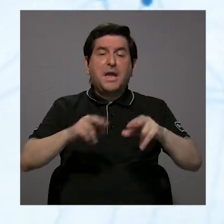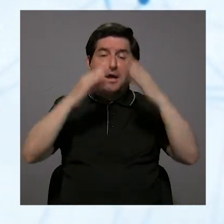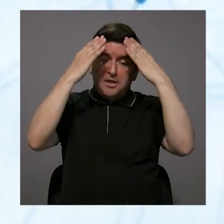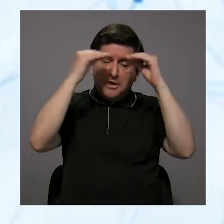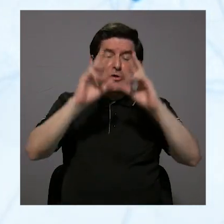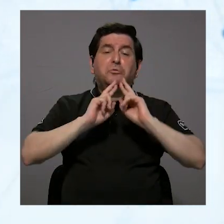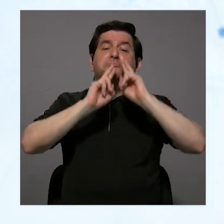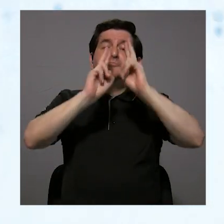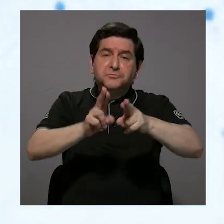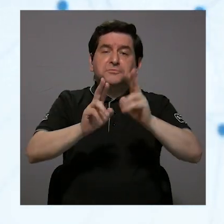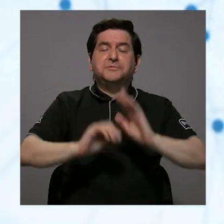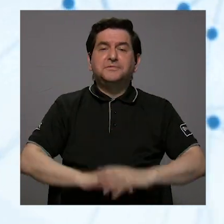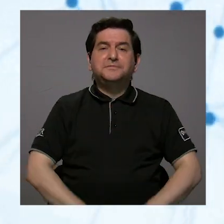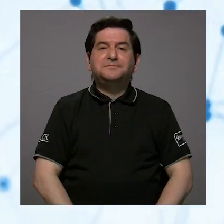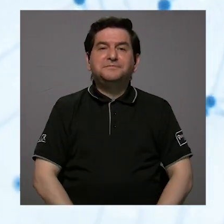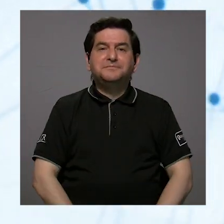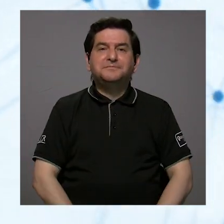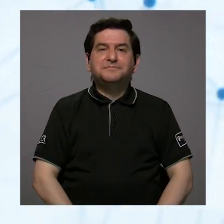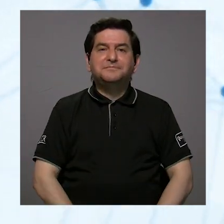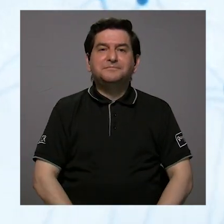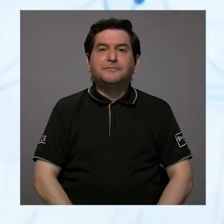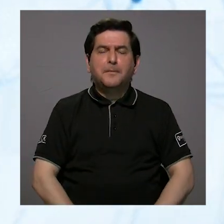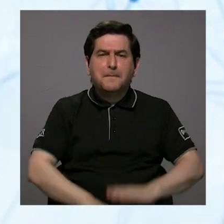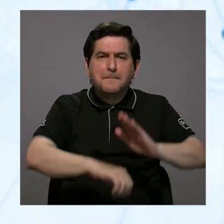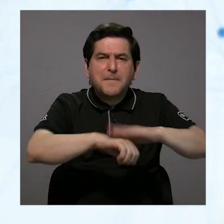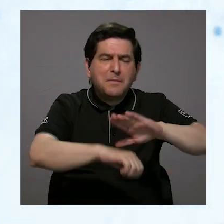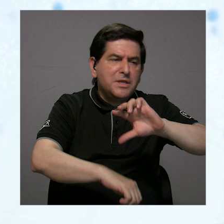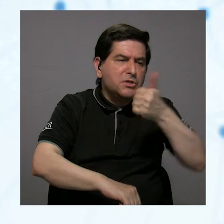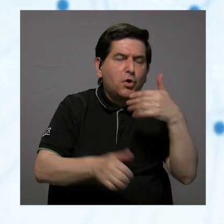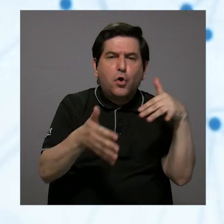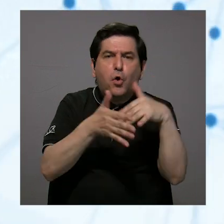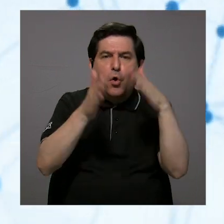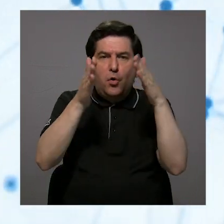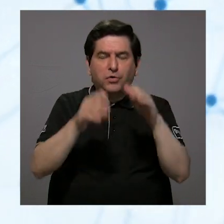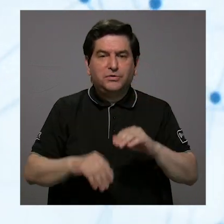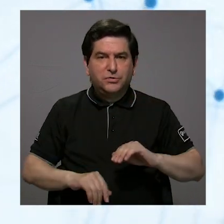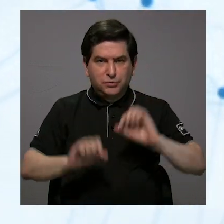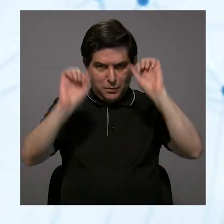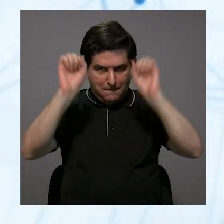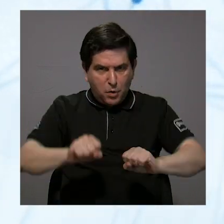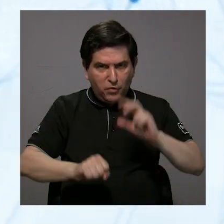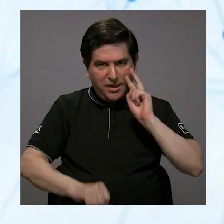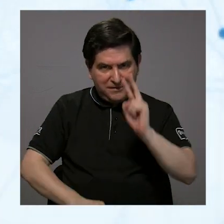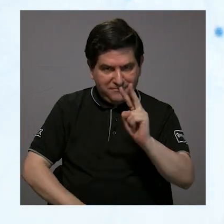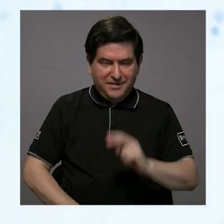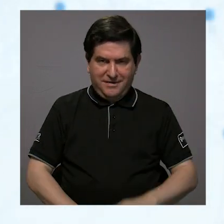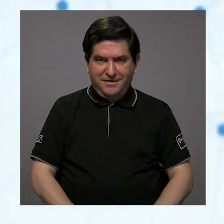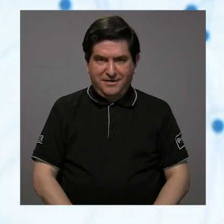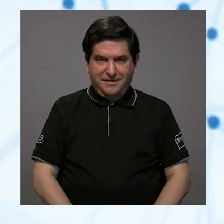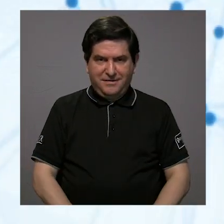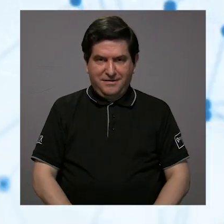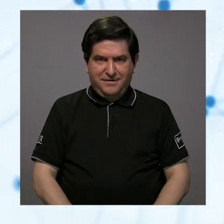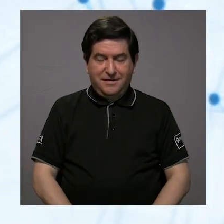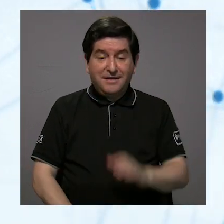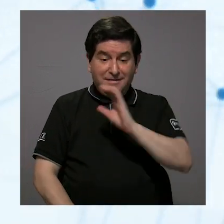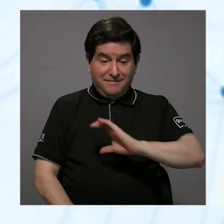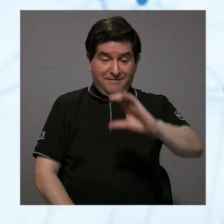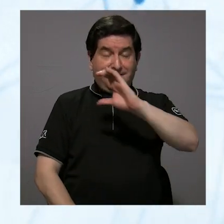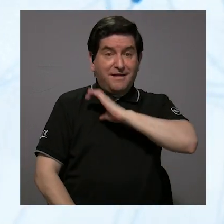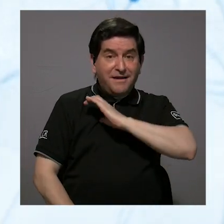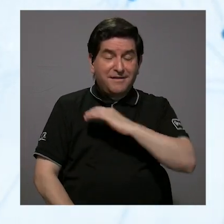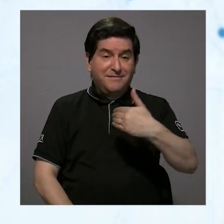se reportaron los resultados y dio pie a otros estudios en los que se pudo observar que por